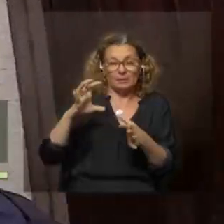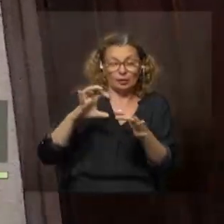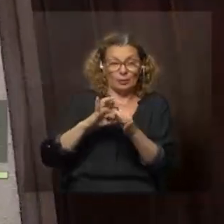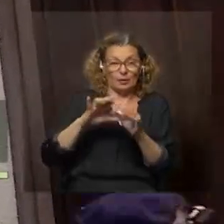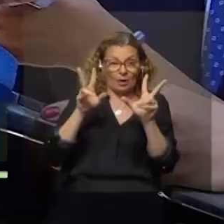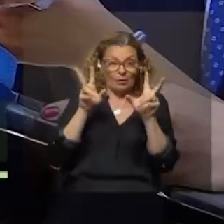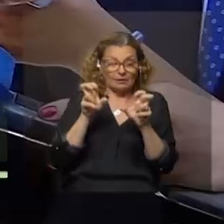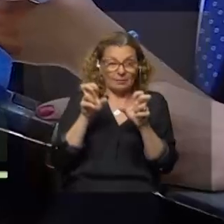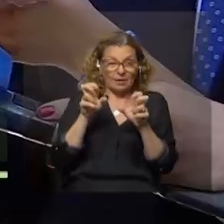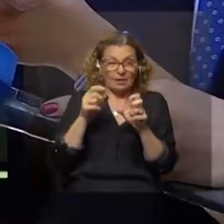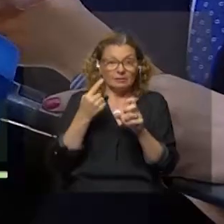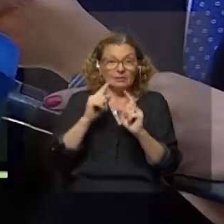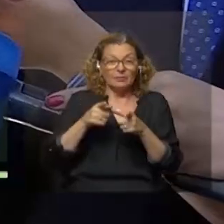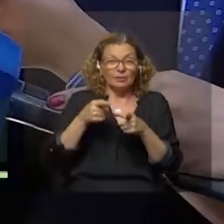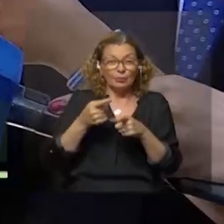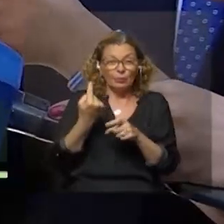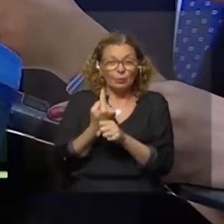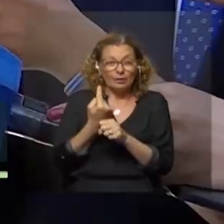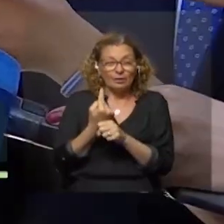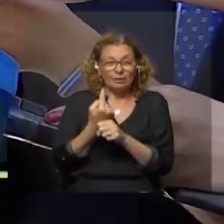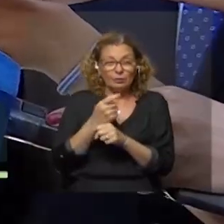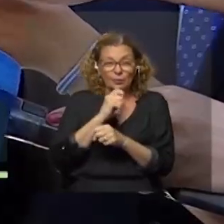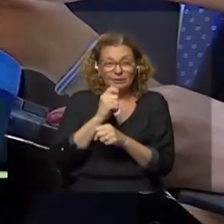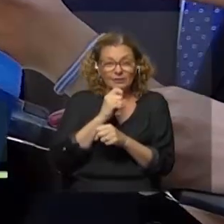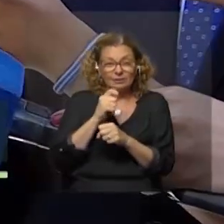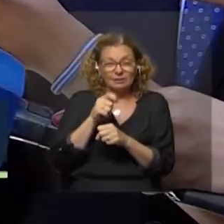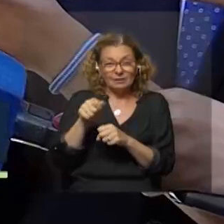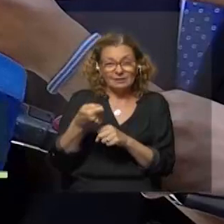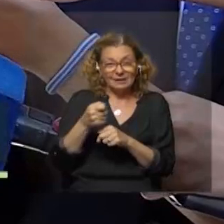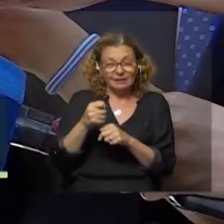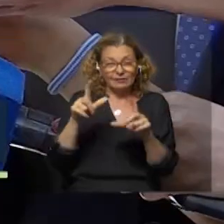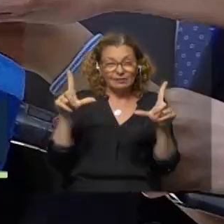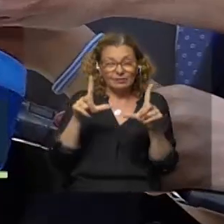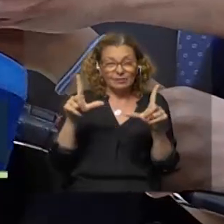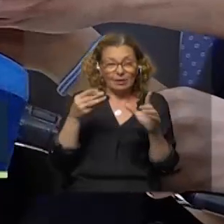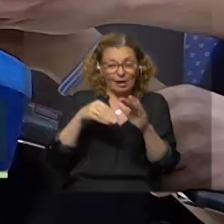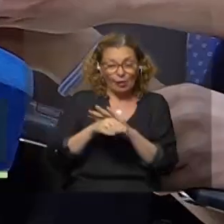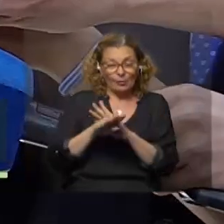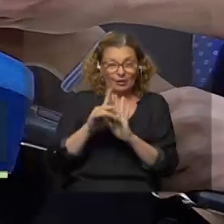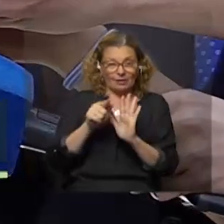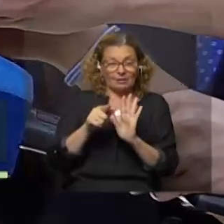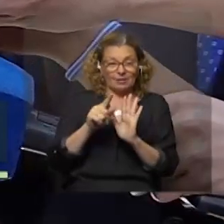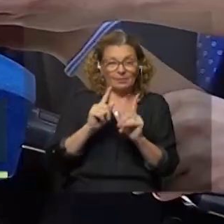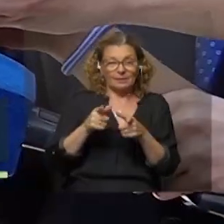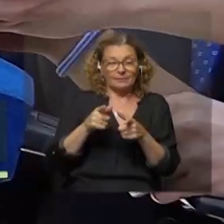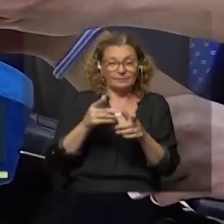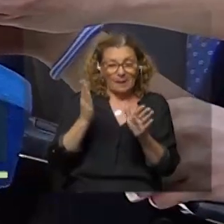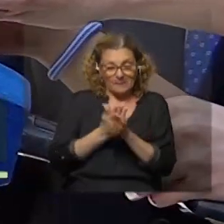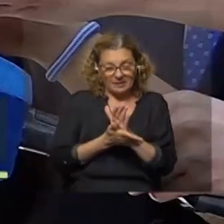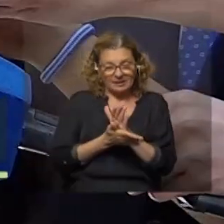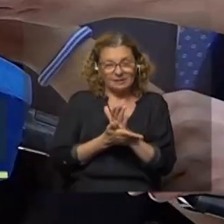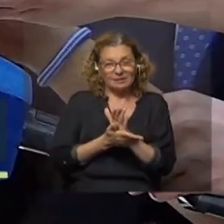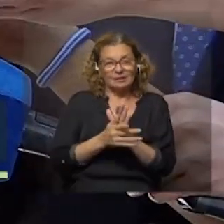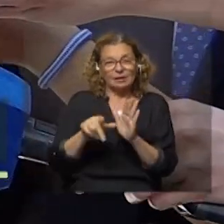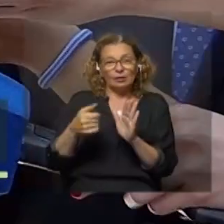tema uno incluso que tuvo la una entrevista televisiva en el día de ayer que obviamente van a incorporar a la a la al expediente y